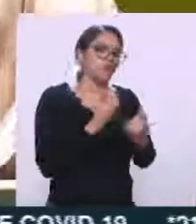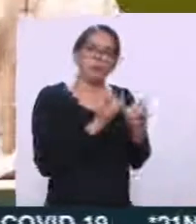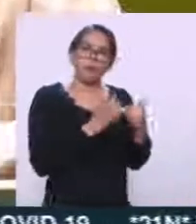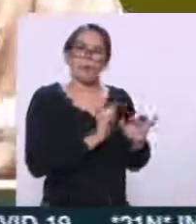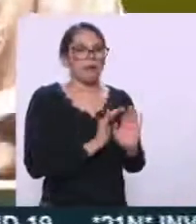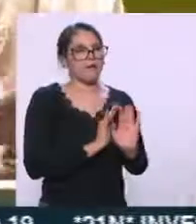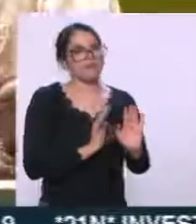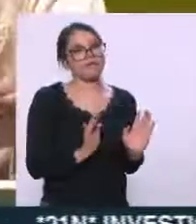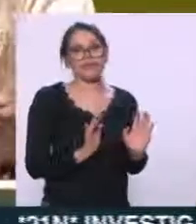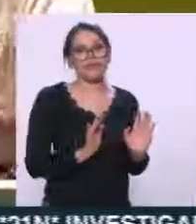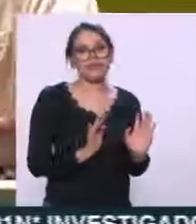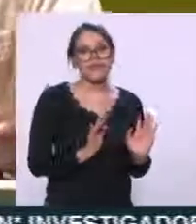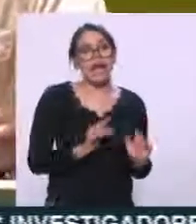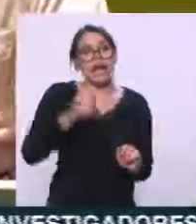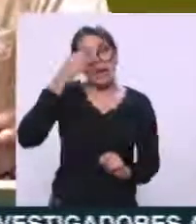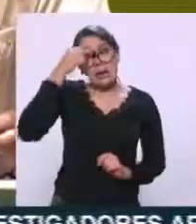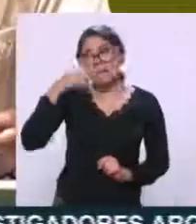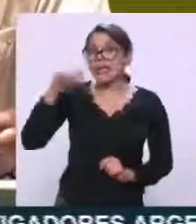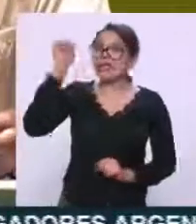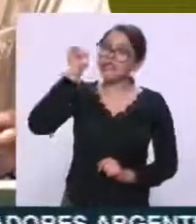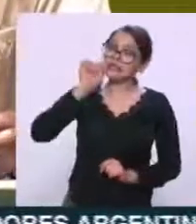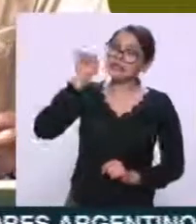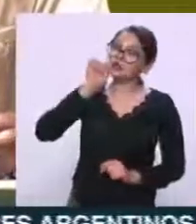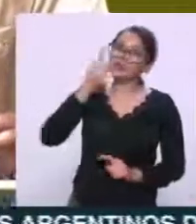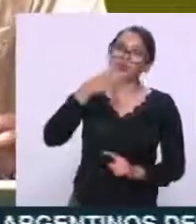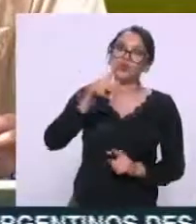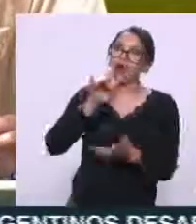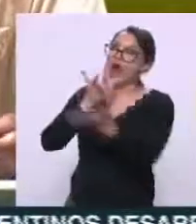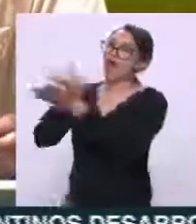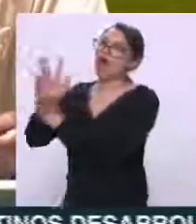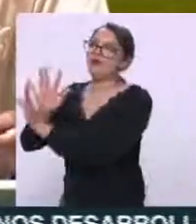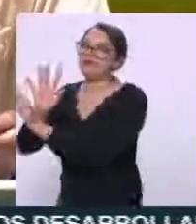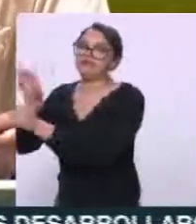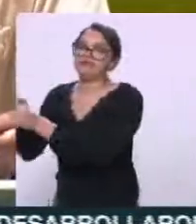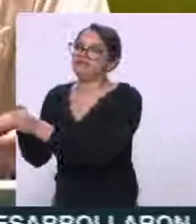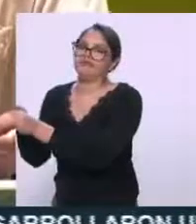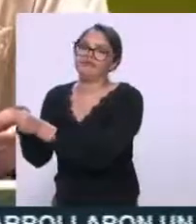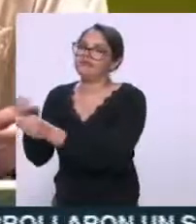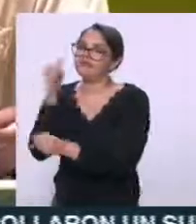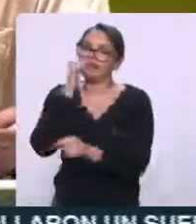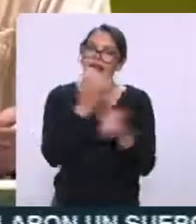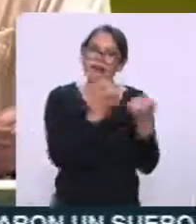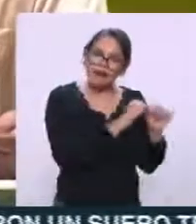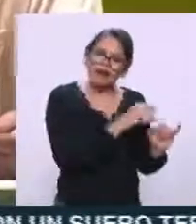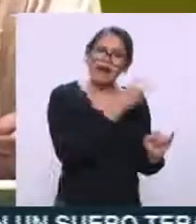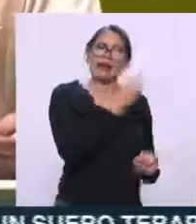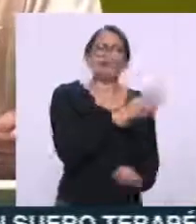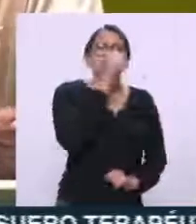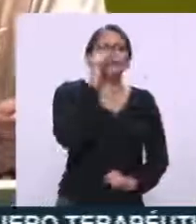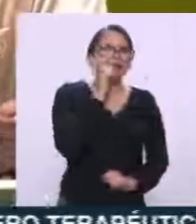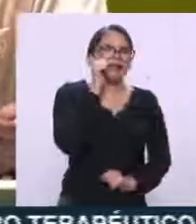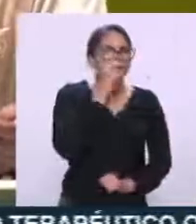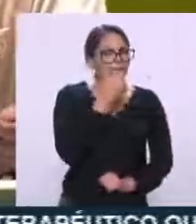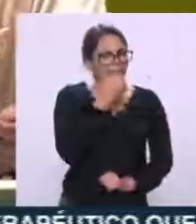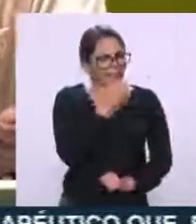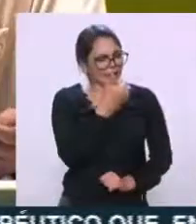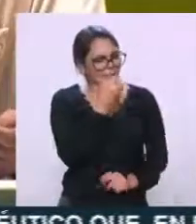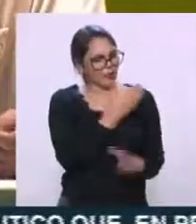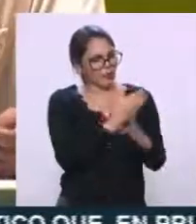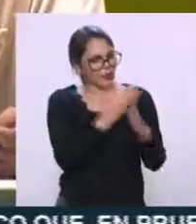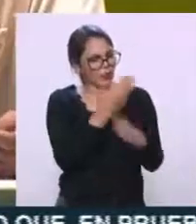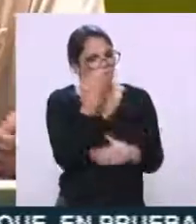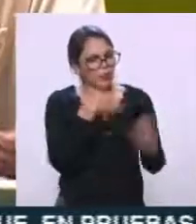hasta ahora ha seguido un curso independiente y creo que eso le ha rendido frutos muy buenos ante la